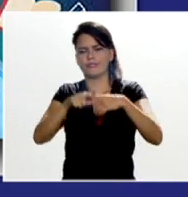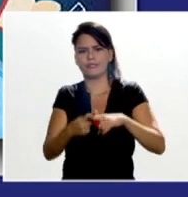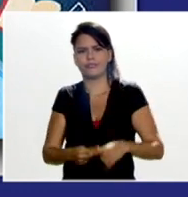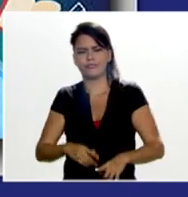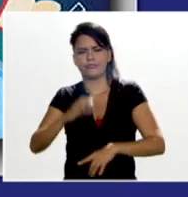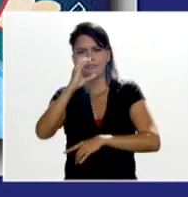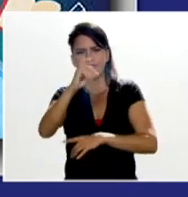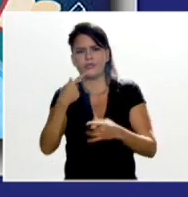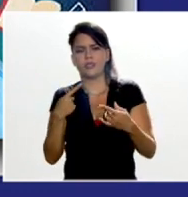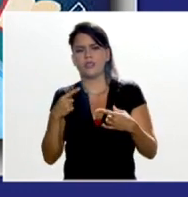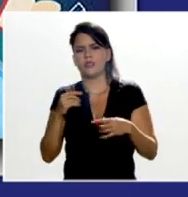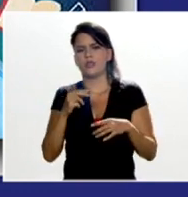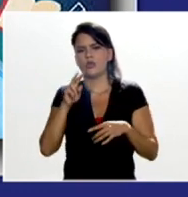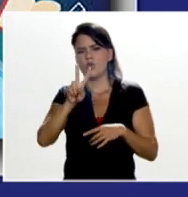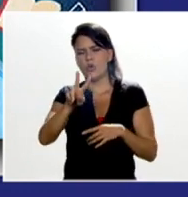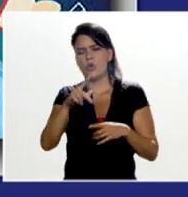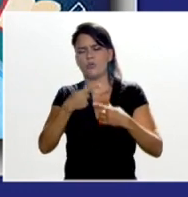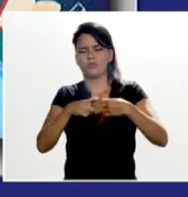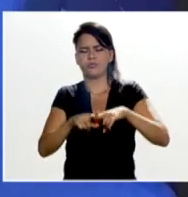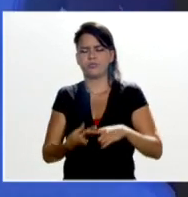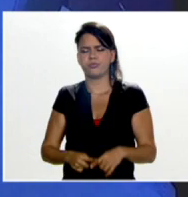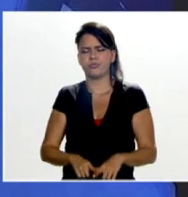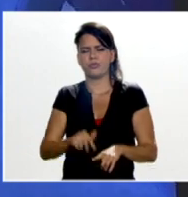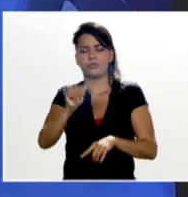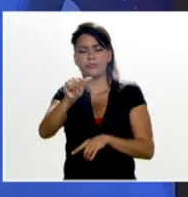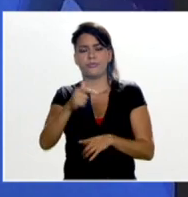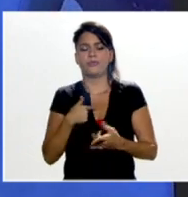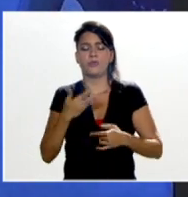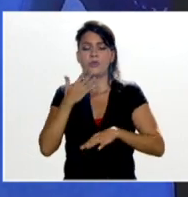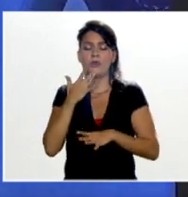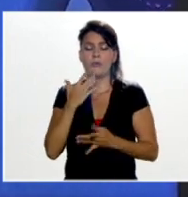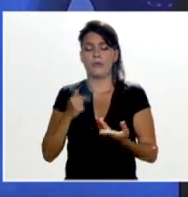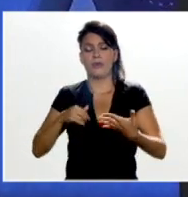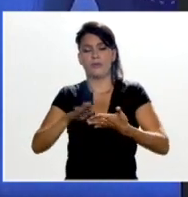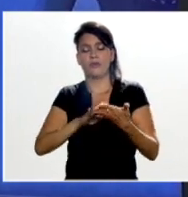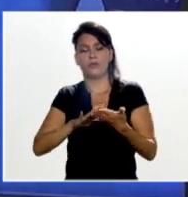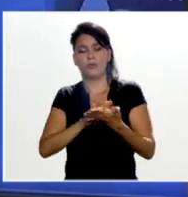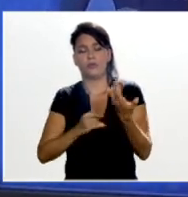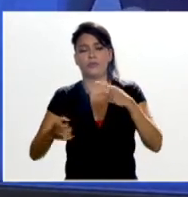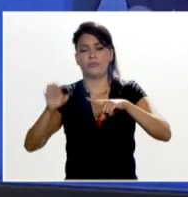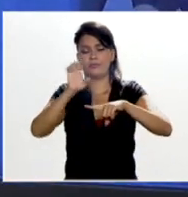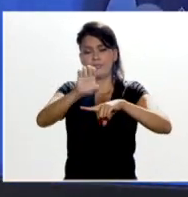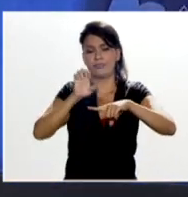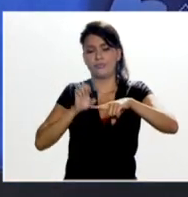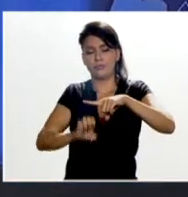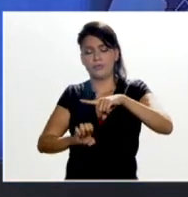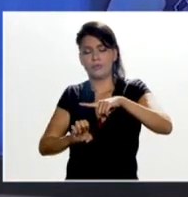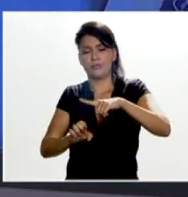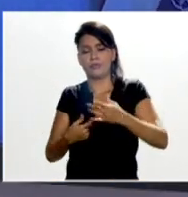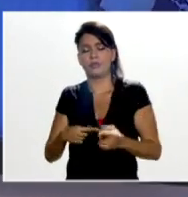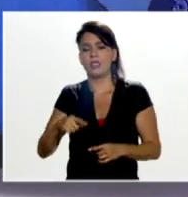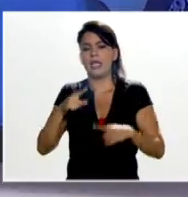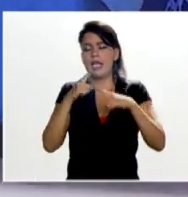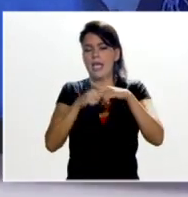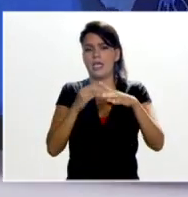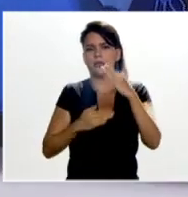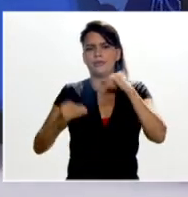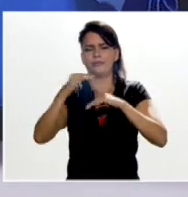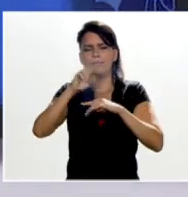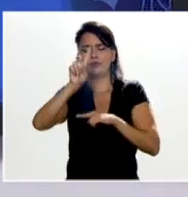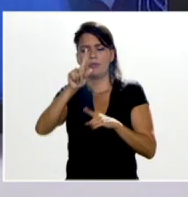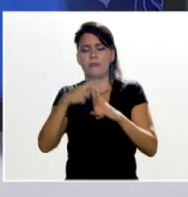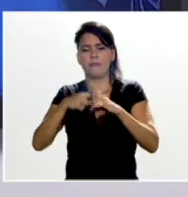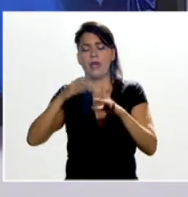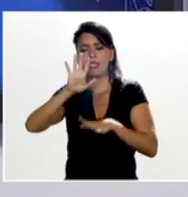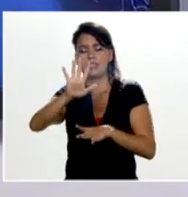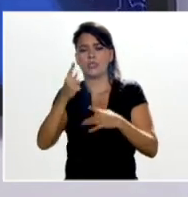a. Continuemos con un ejemplo para resolver la ecuación x cuadrado más 5 por x más